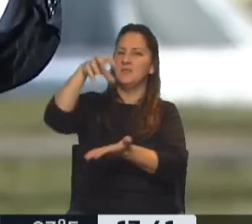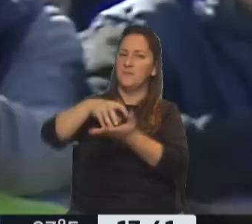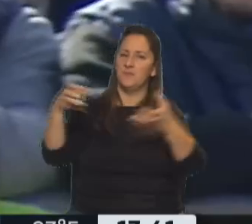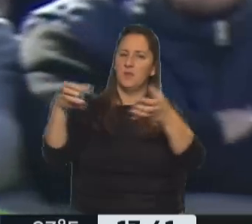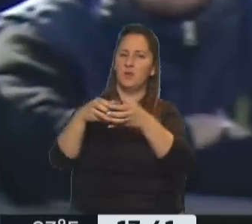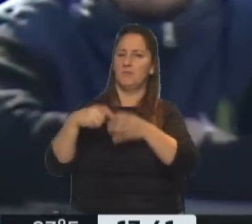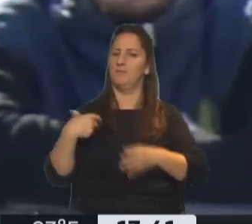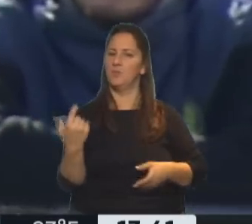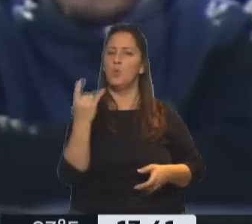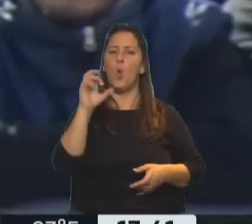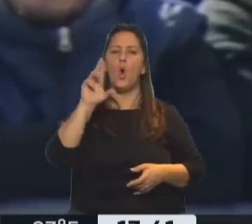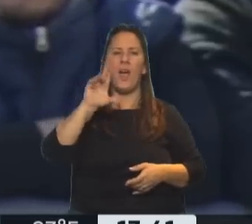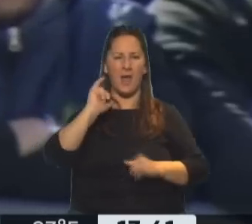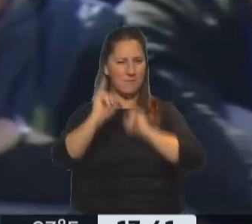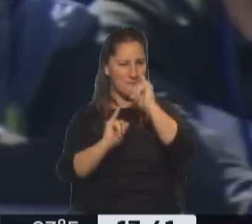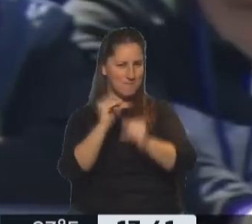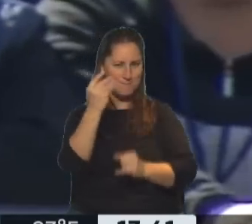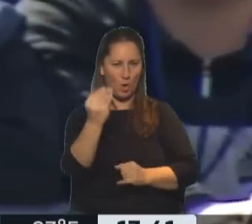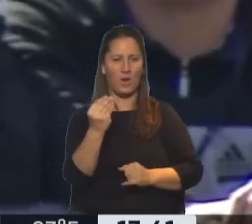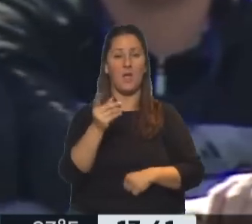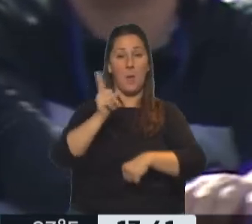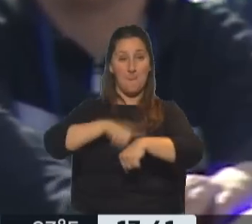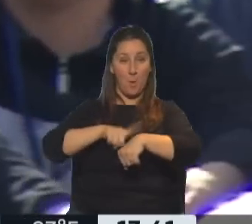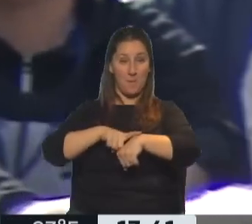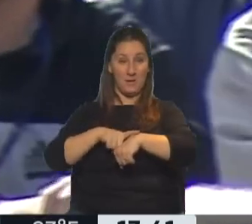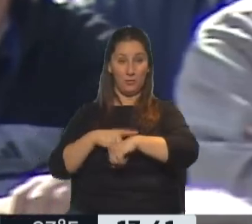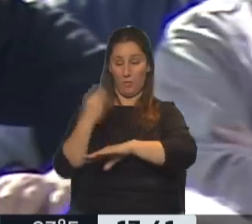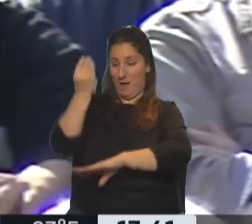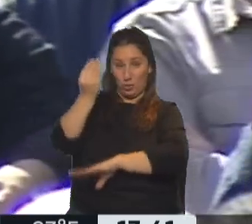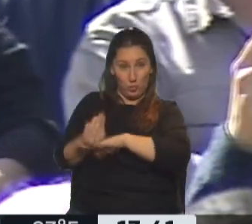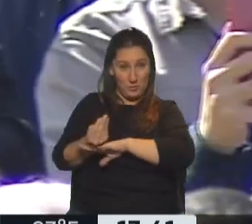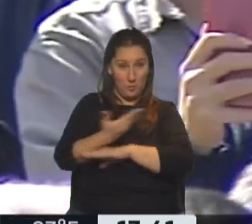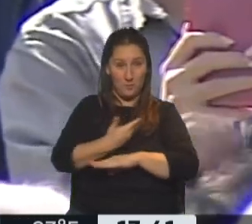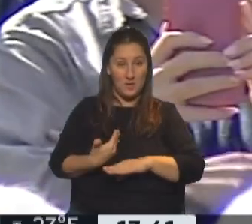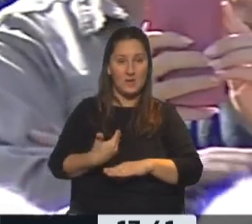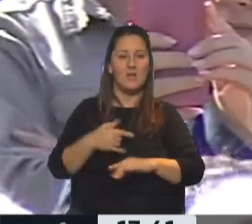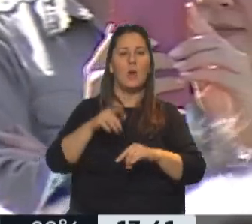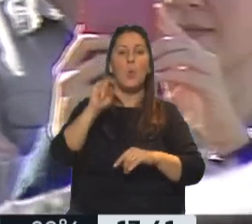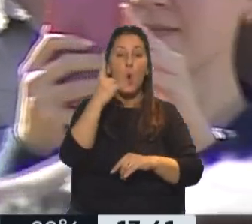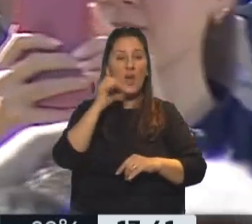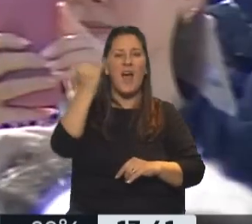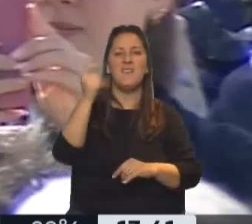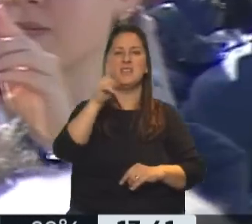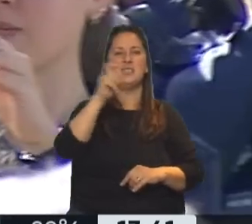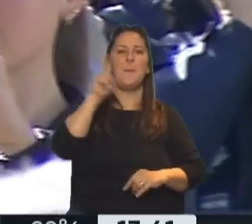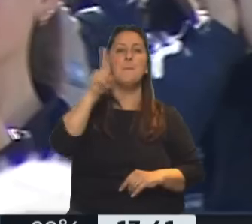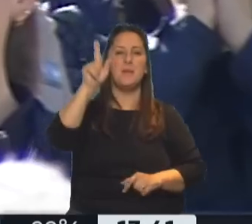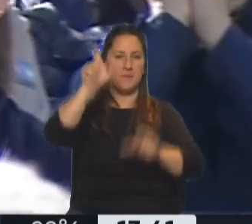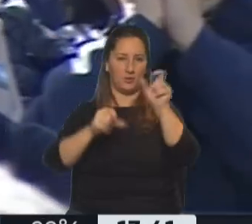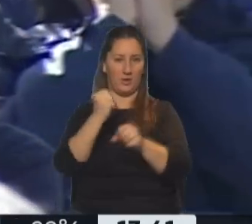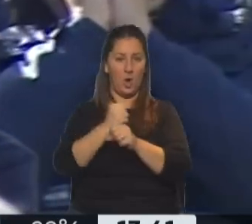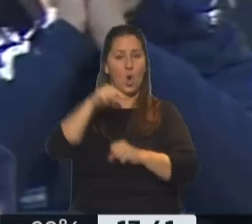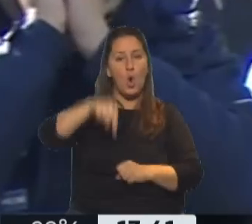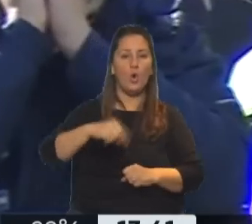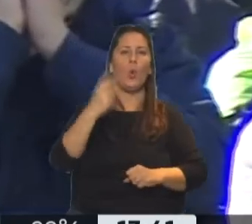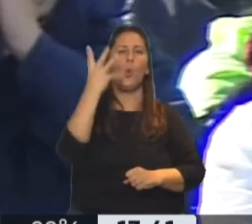voy a explicar por qué. Porque cuando nosotros llegamos en la UOCRA quedaban 100.000 trabajadores. Y hoy hay más